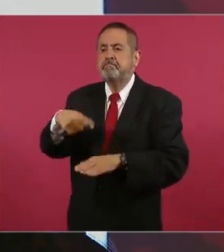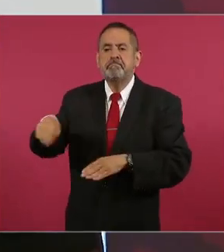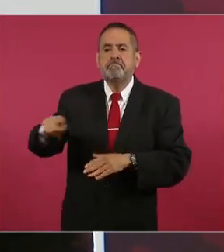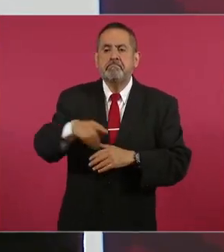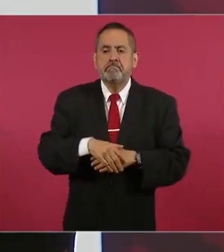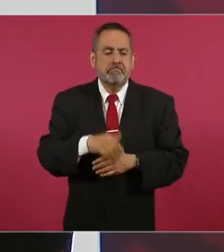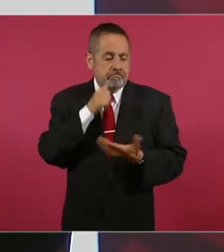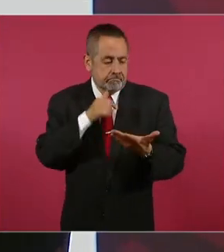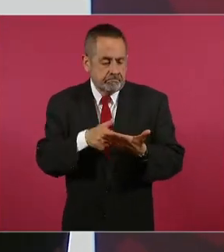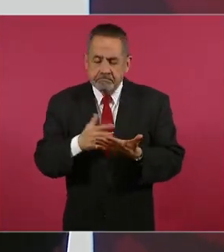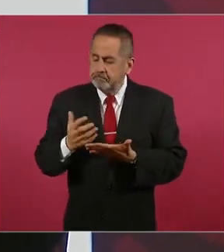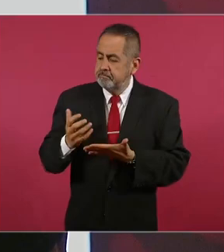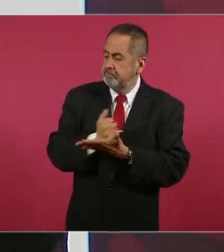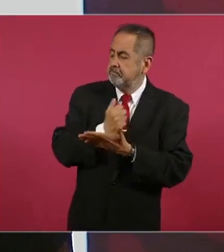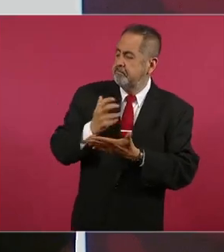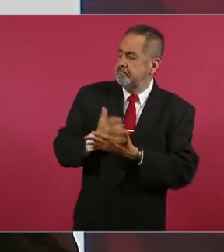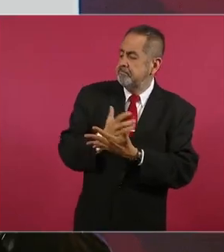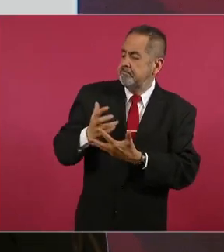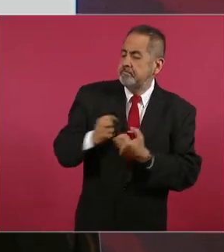legalizar